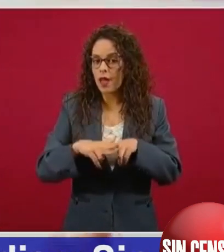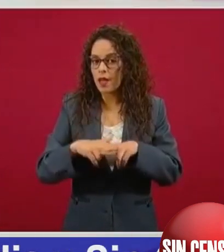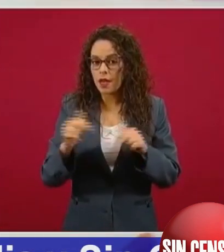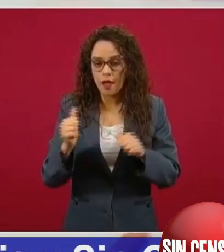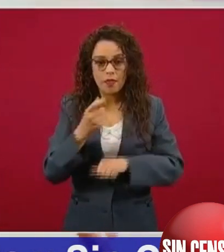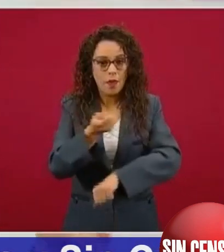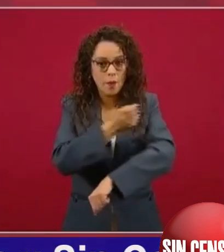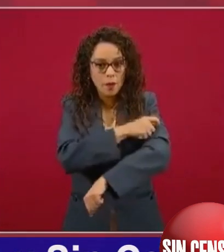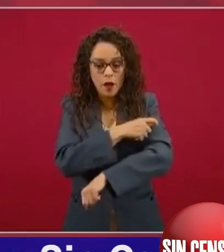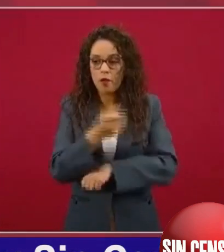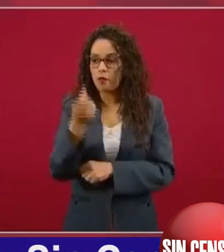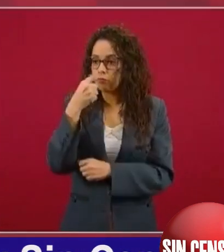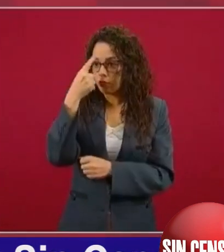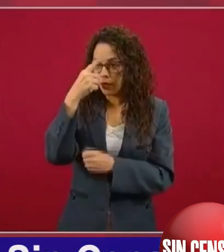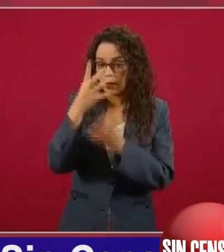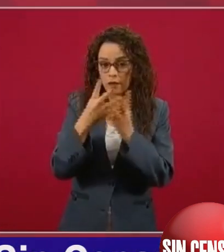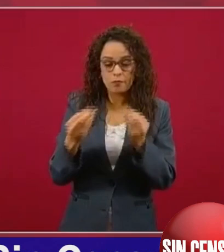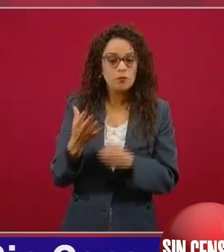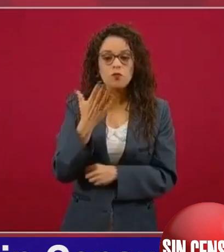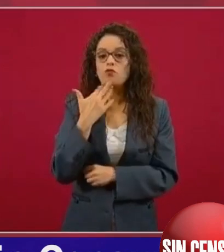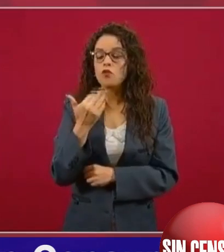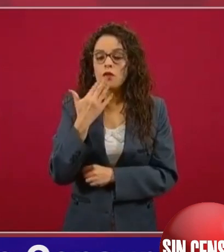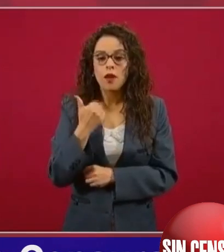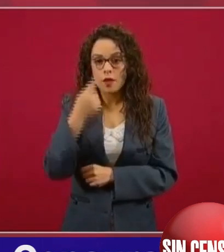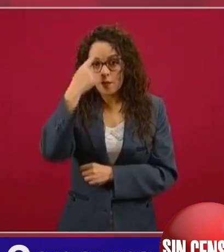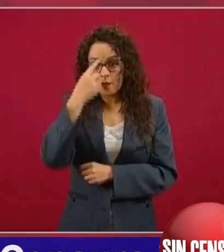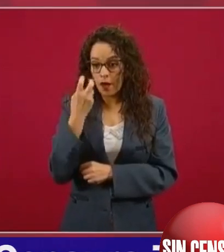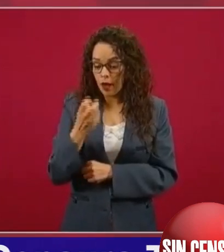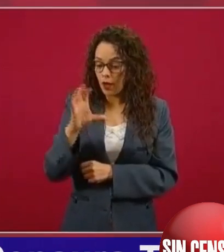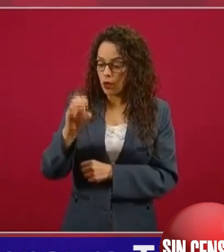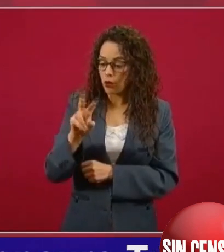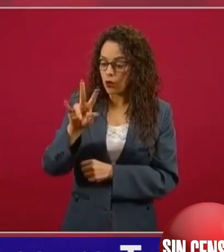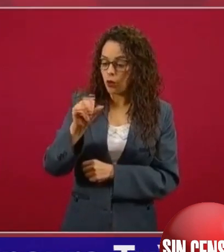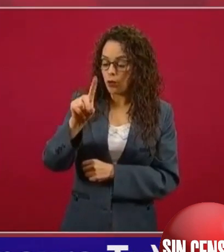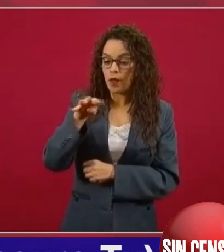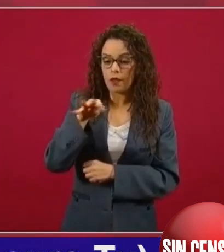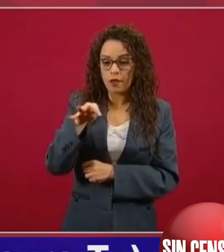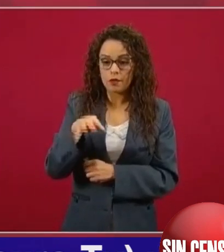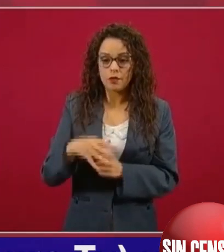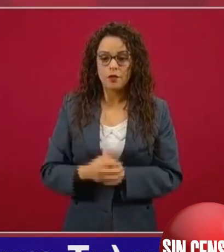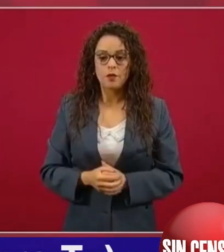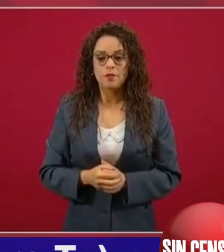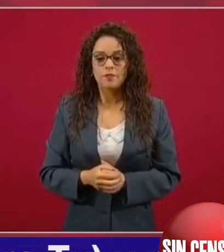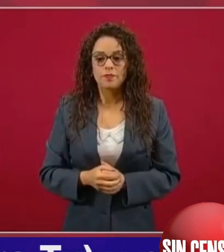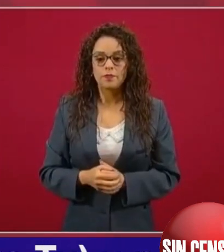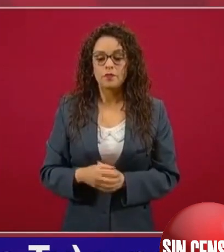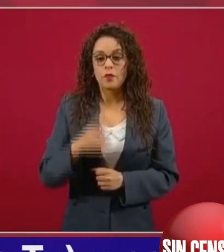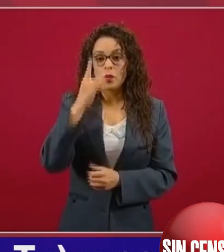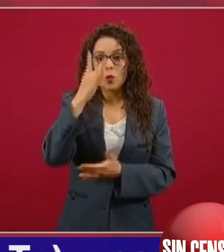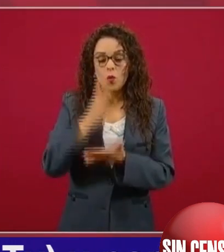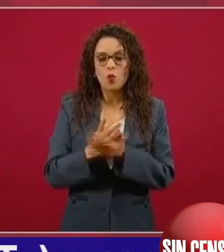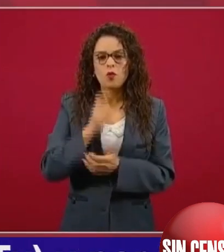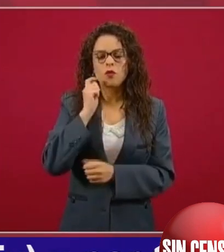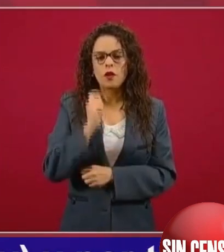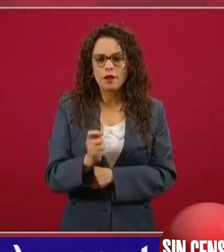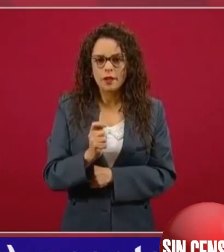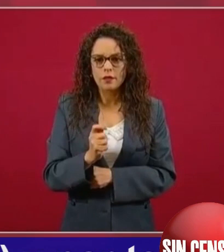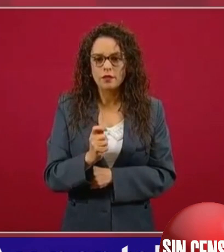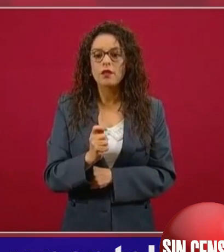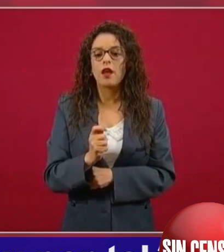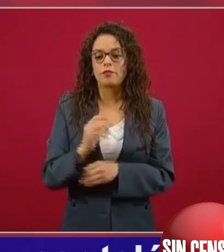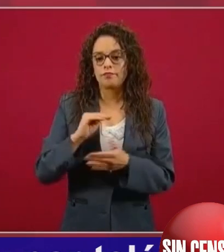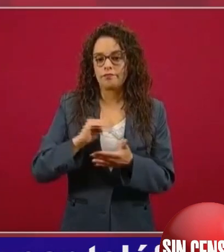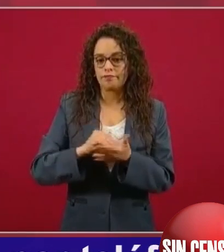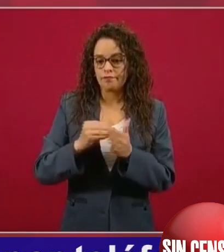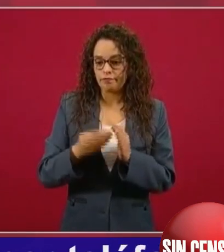tratamientos específicos para la COVID-19. El único recurso, o el recurso principal, es las estrategias de la salud